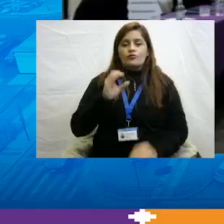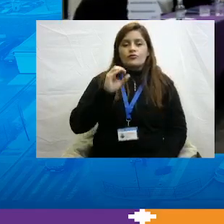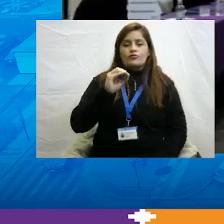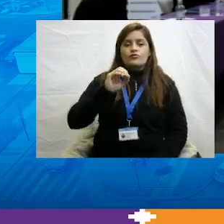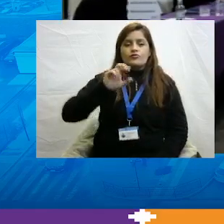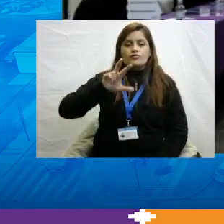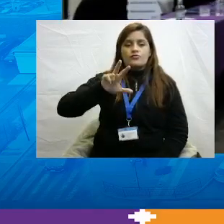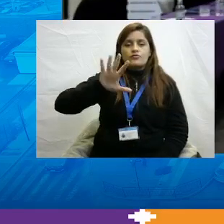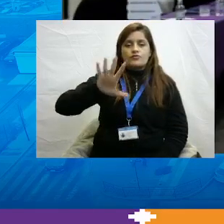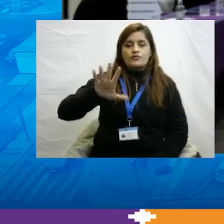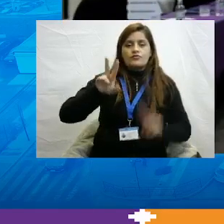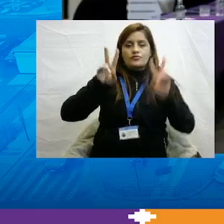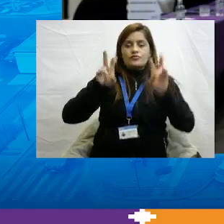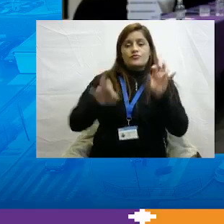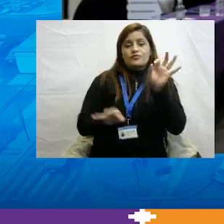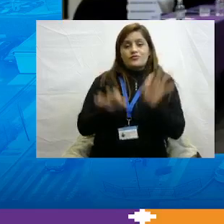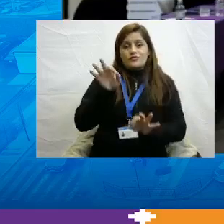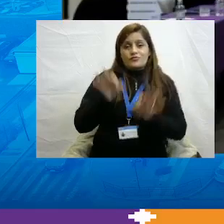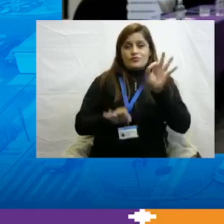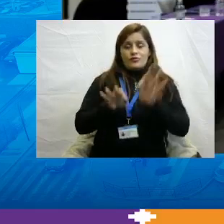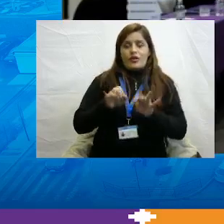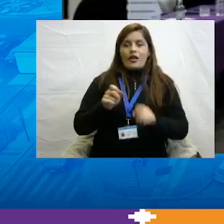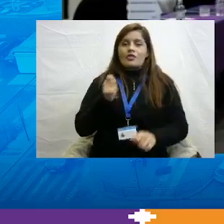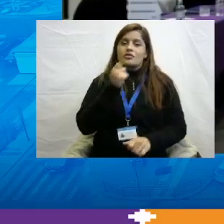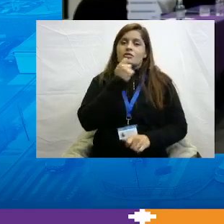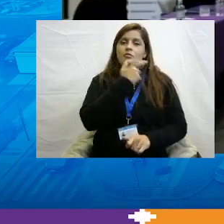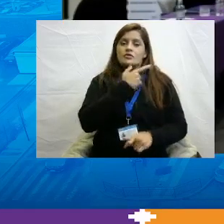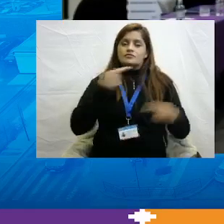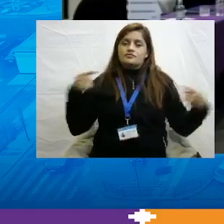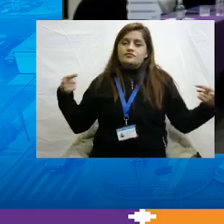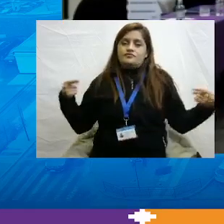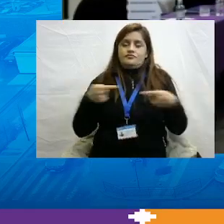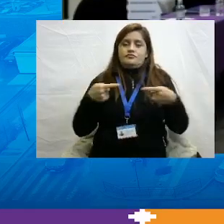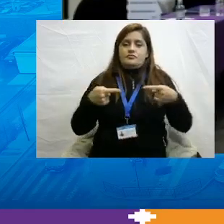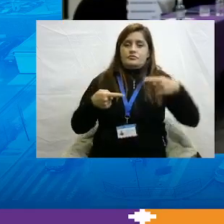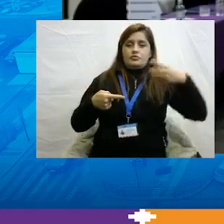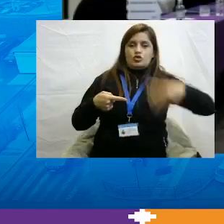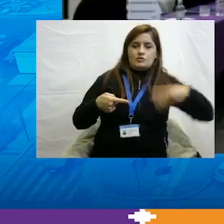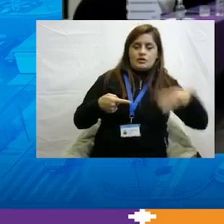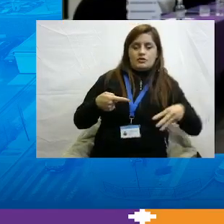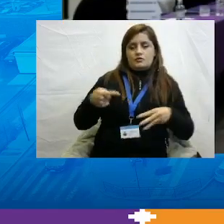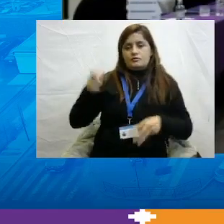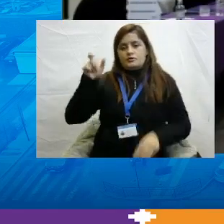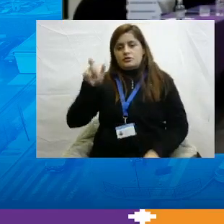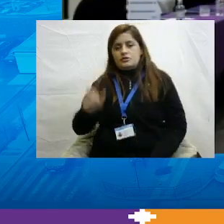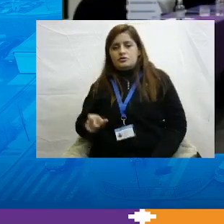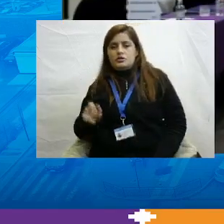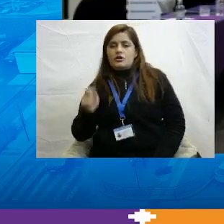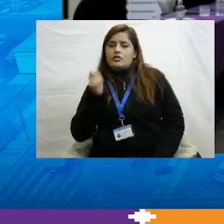asesoría jurídica respecto a la demanda laboral Aguilar con Ilustre Municipalidad de Melipilla.